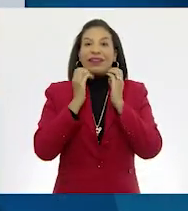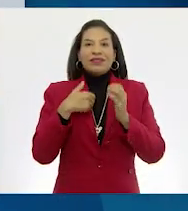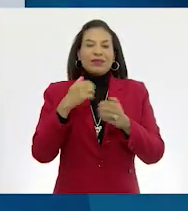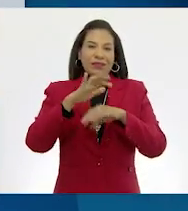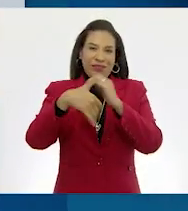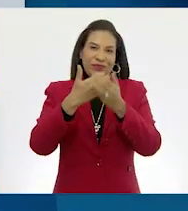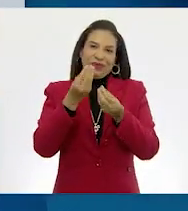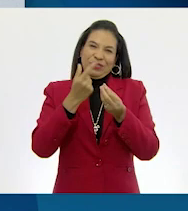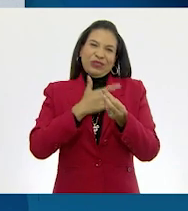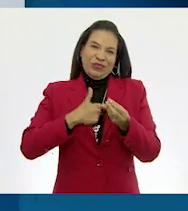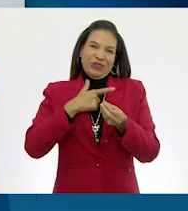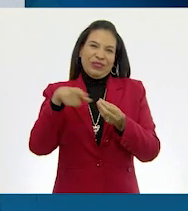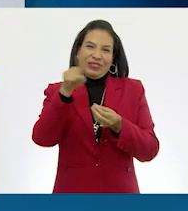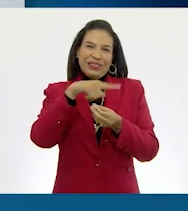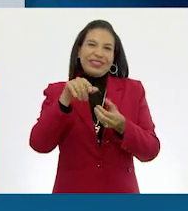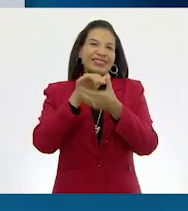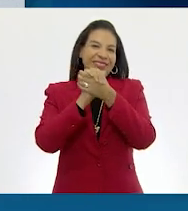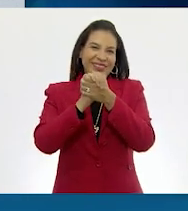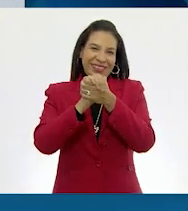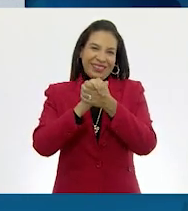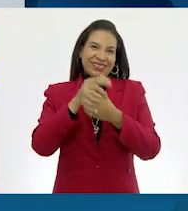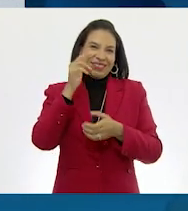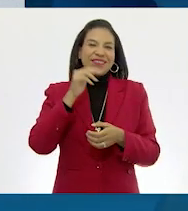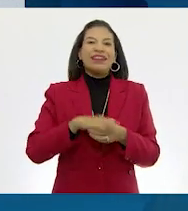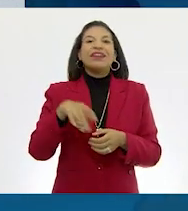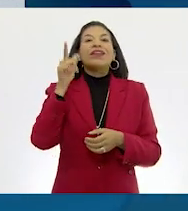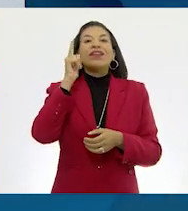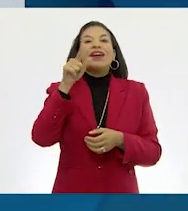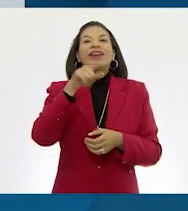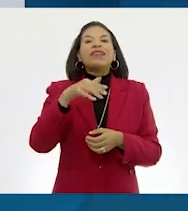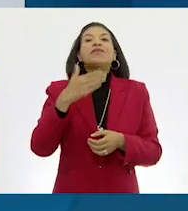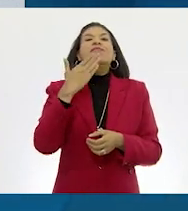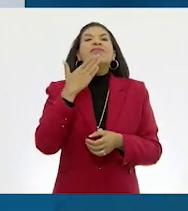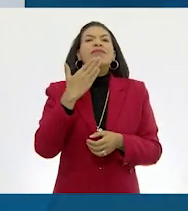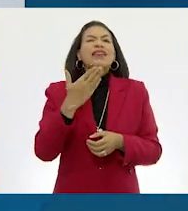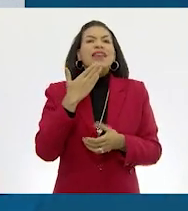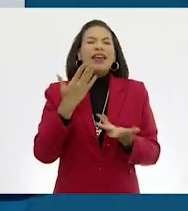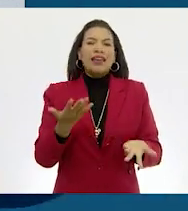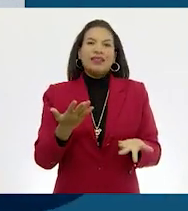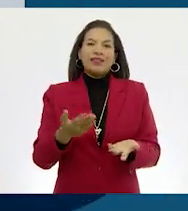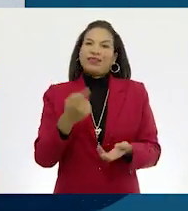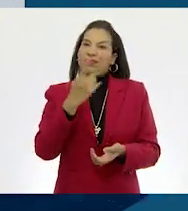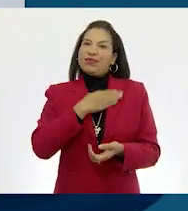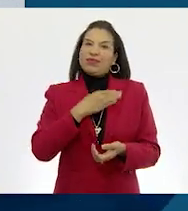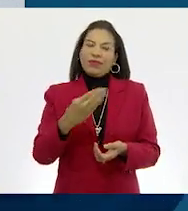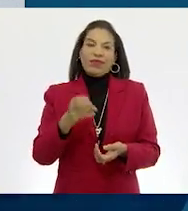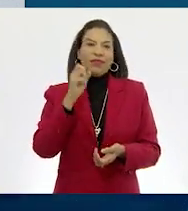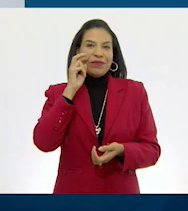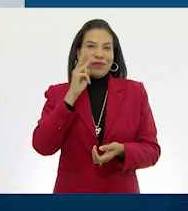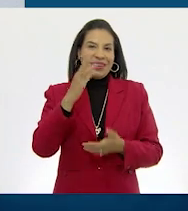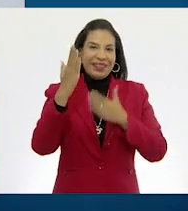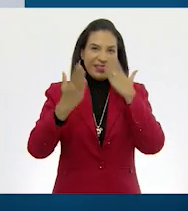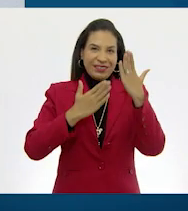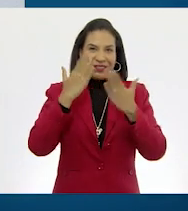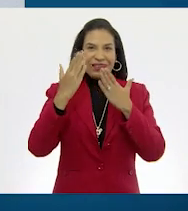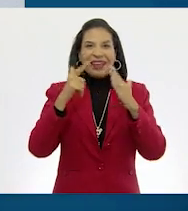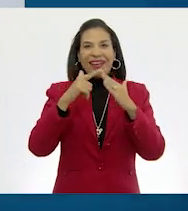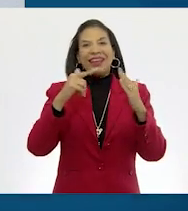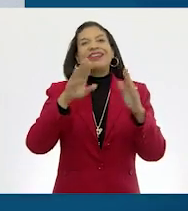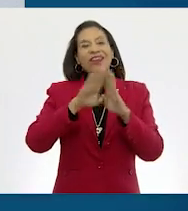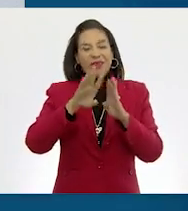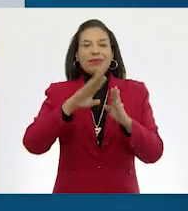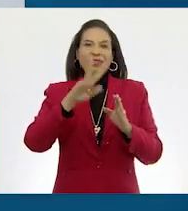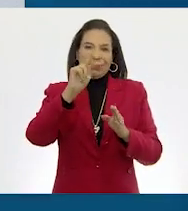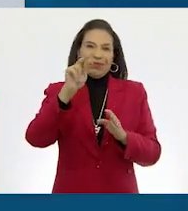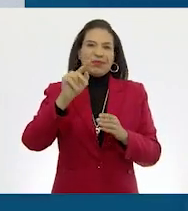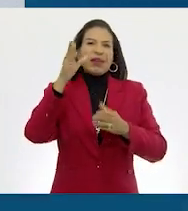Me da mucho gusto saludarlos. Espero que estén muy bien. Qué bueno que vemos la escuela en la tele y